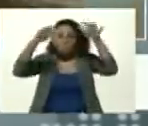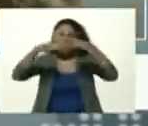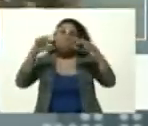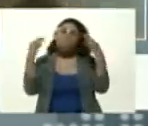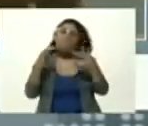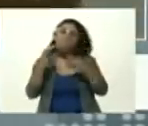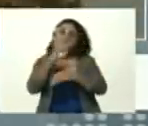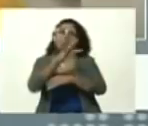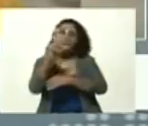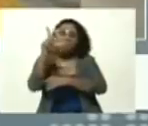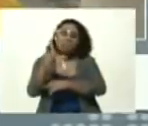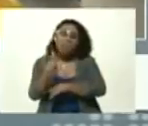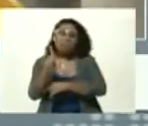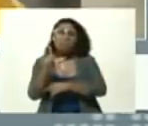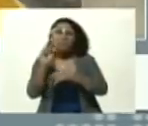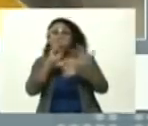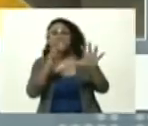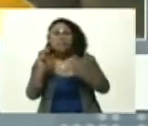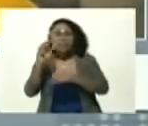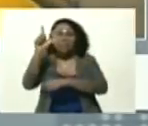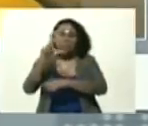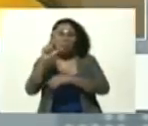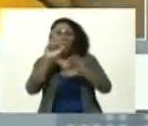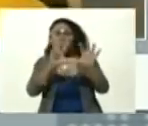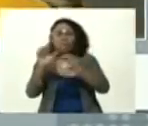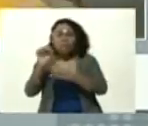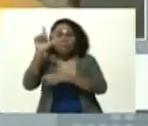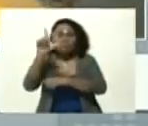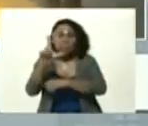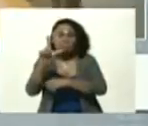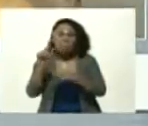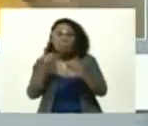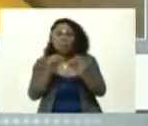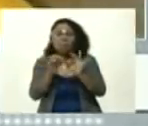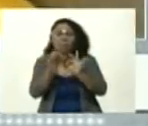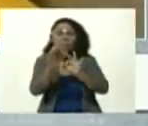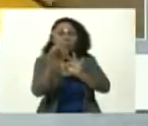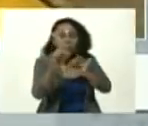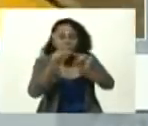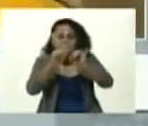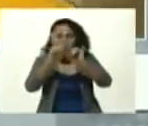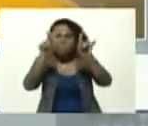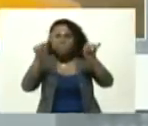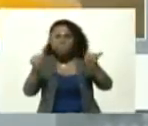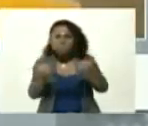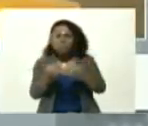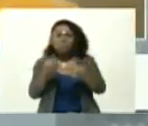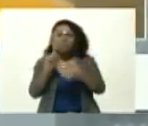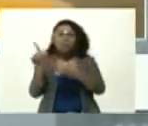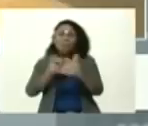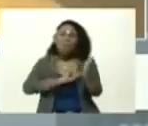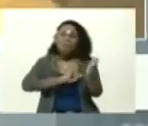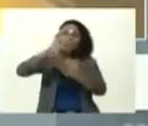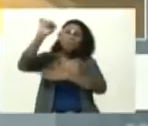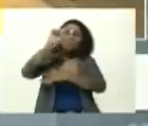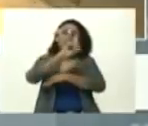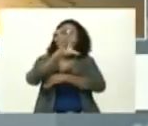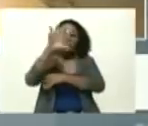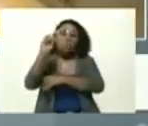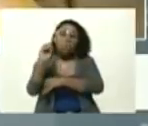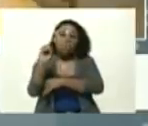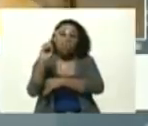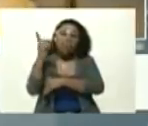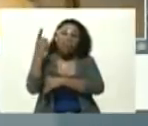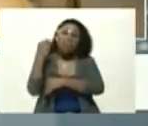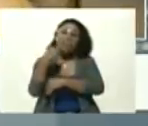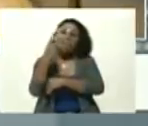40 litros, 60 litros, 70 litros, 80 litros por metro cuadrado. Pero se ha disparado a 150. Ayer